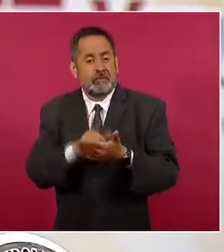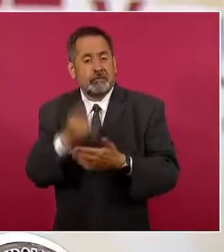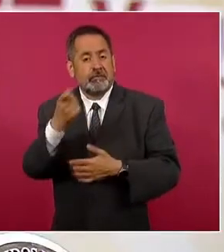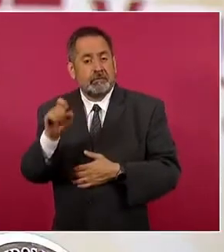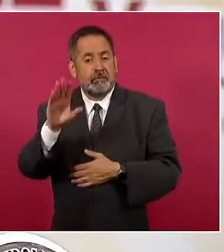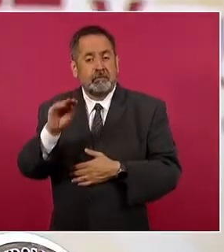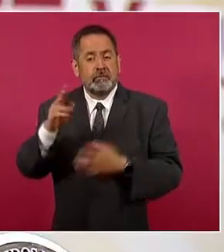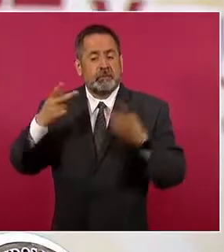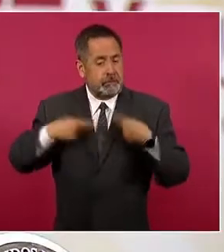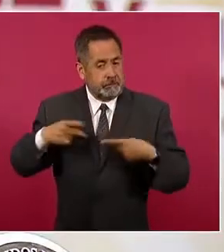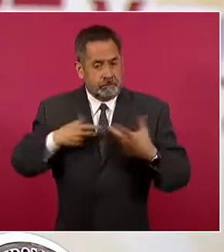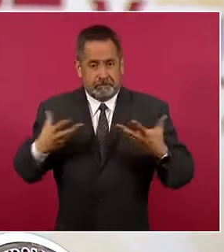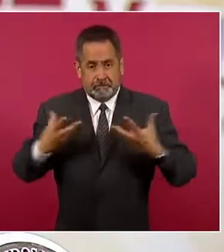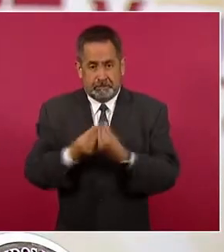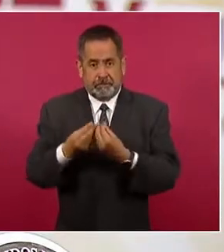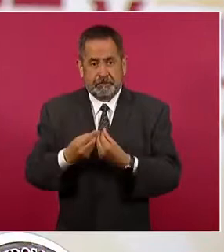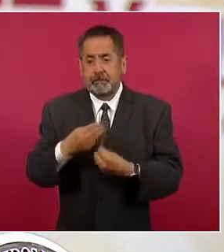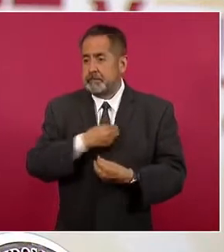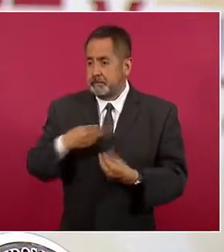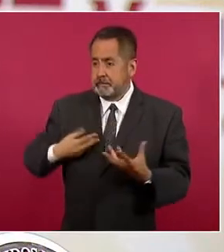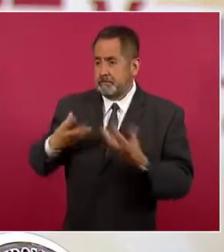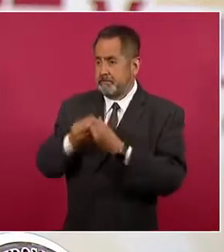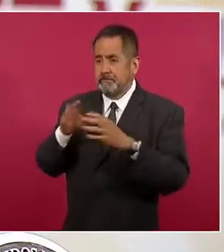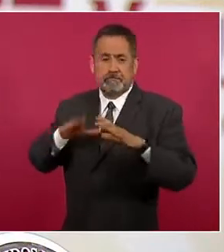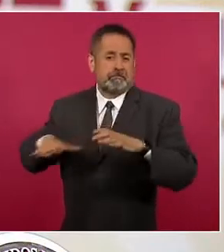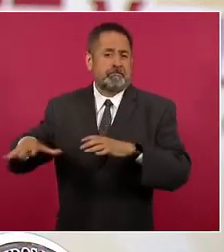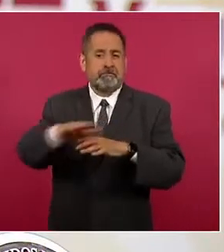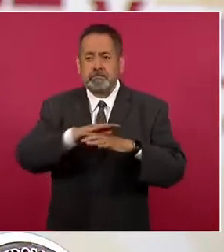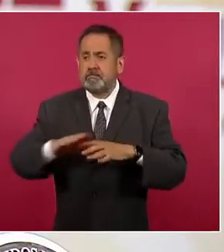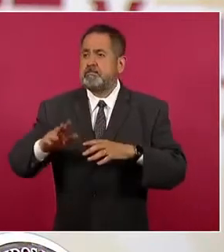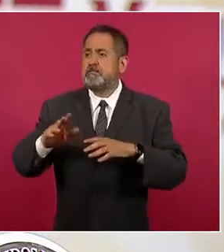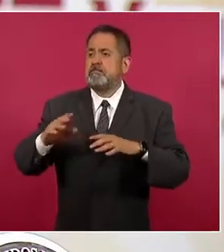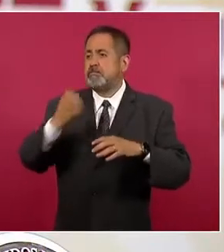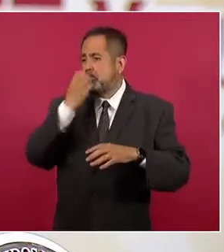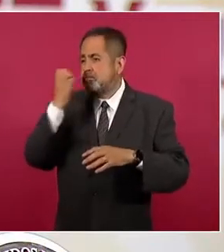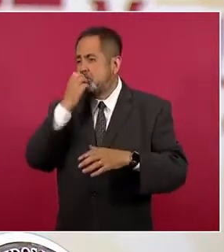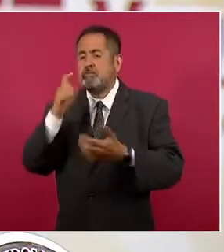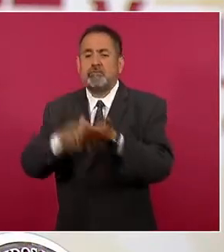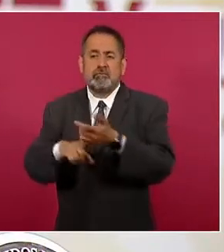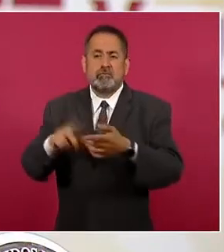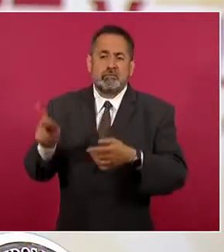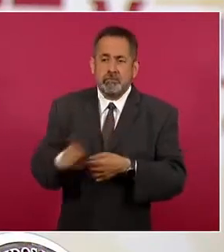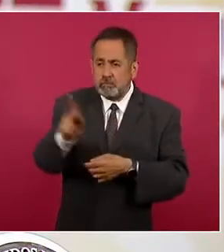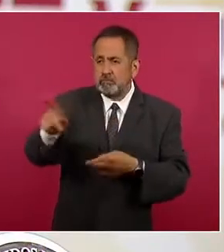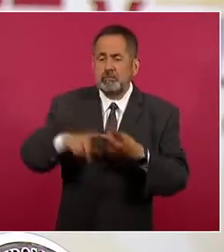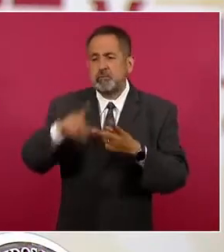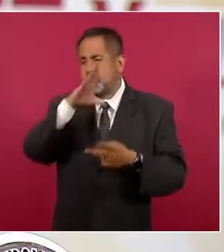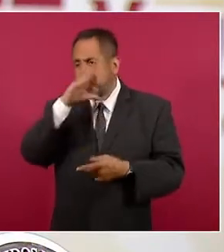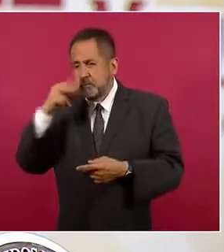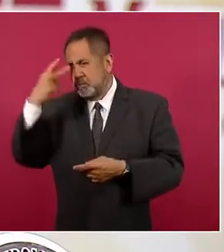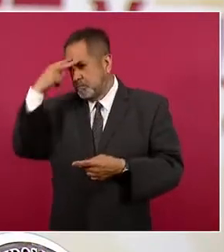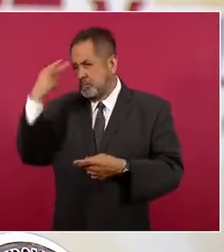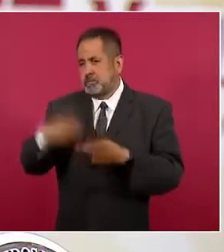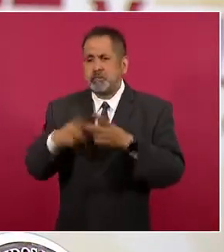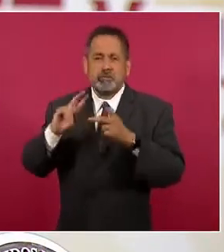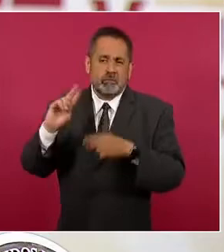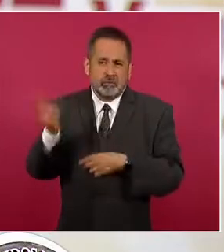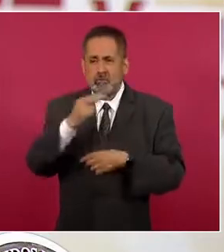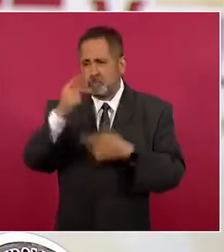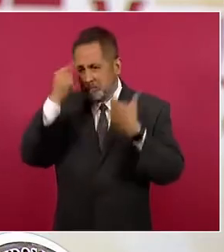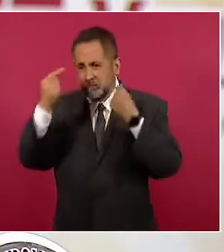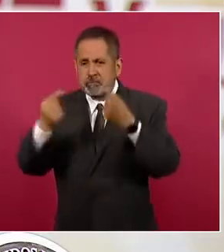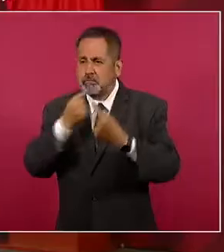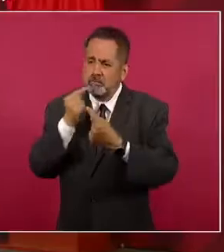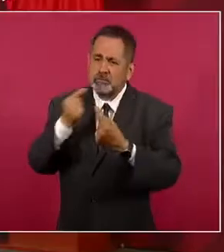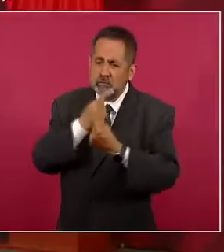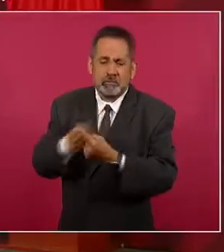1.016.190 personas integrantes de la comunidad educativa, los pueblos indígenas, afromexicanos, la comunidad académica universitaria, niñas,